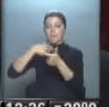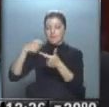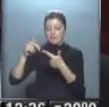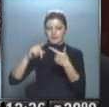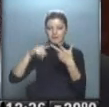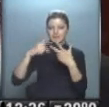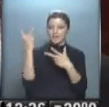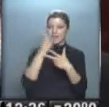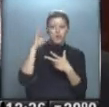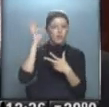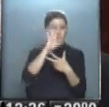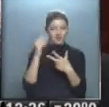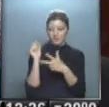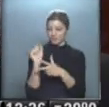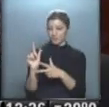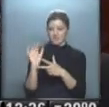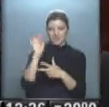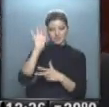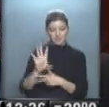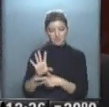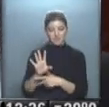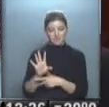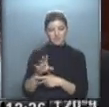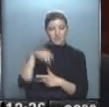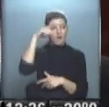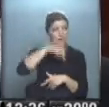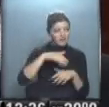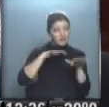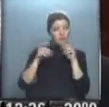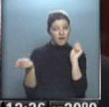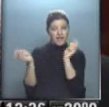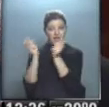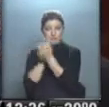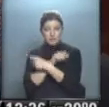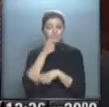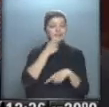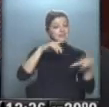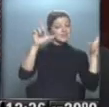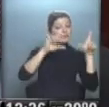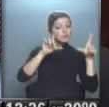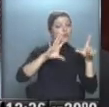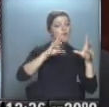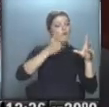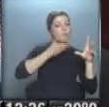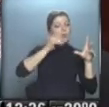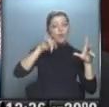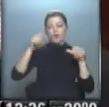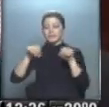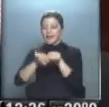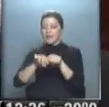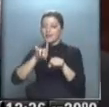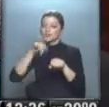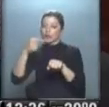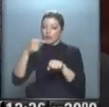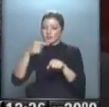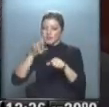se queda con las dos voces. De la otra manera, lo que estamos haciendo es que quien tiene televisión tiene una voz, quien tiene el cable tiene otra voz, porque está obligado